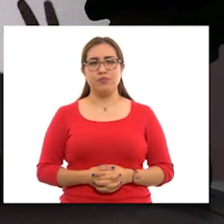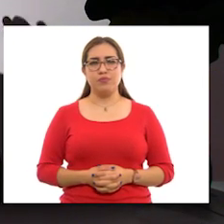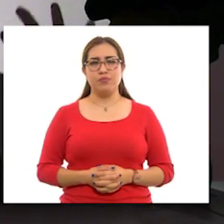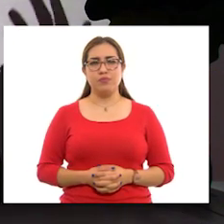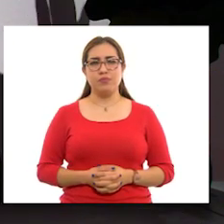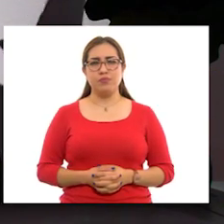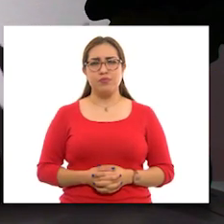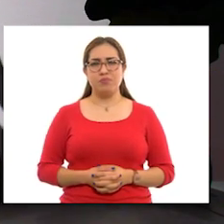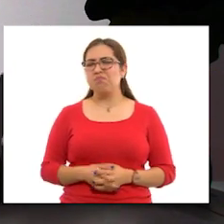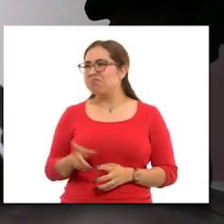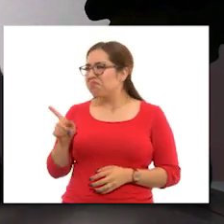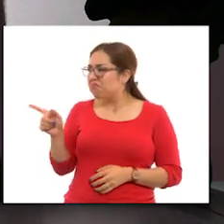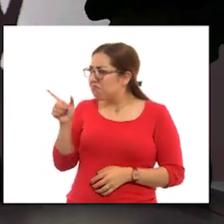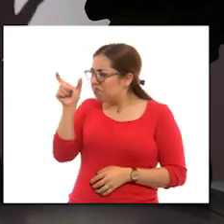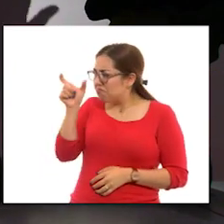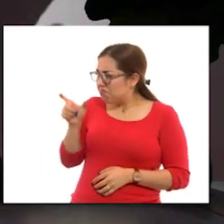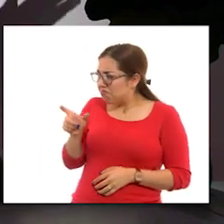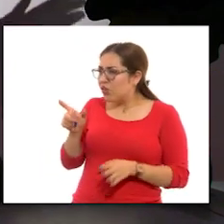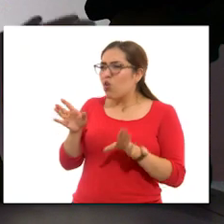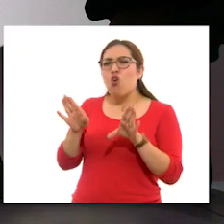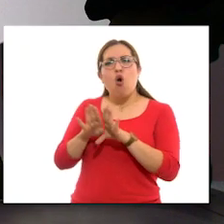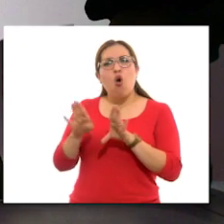¿Cómo es la sombra?